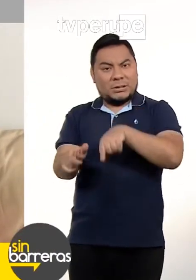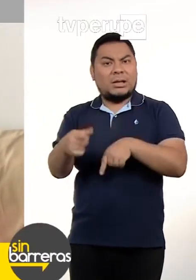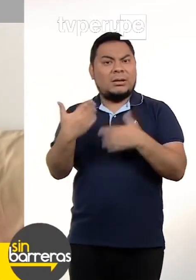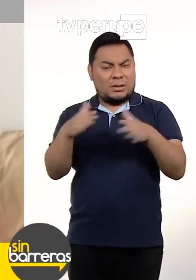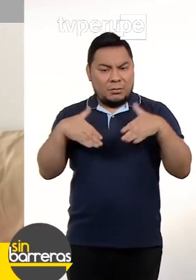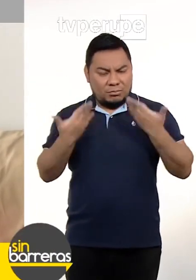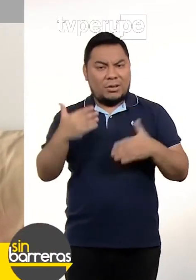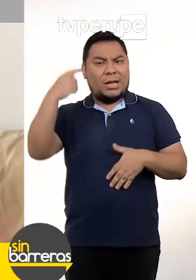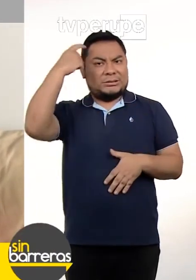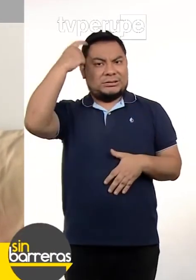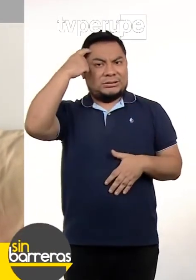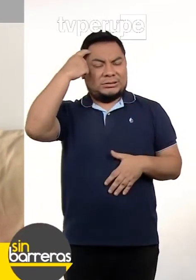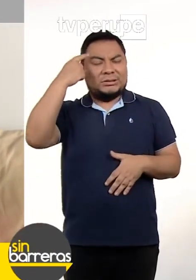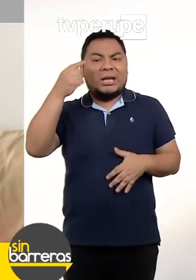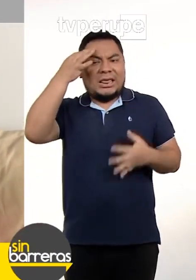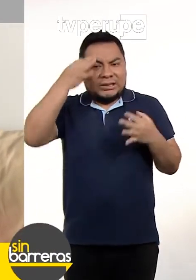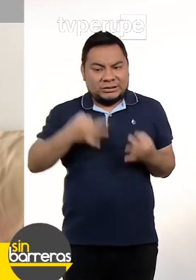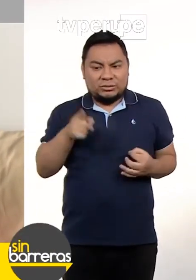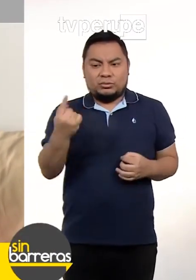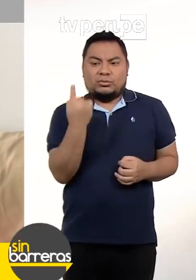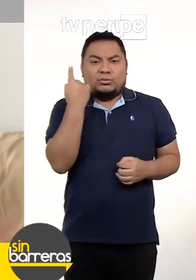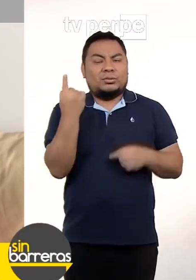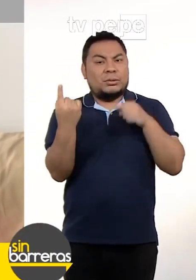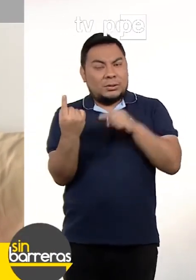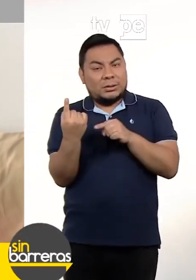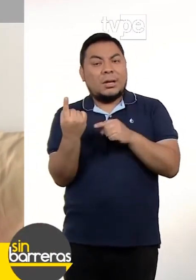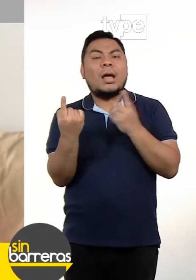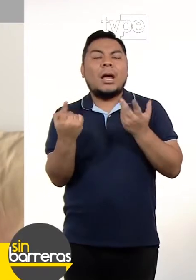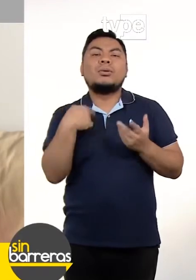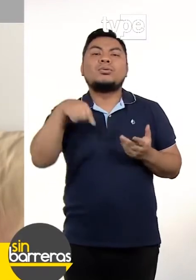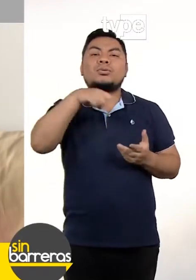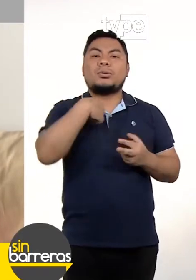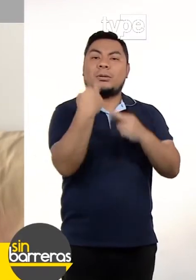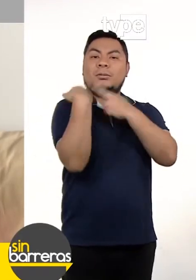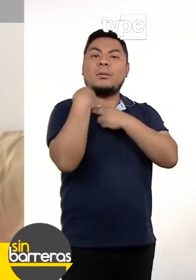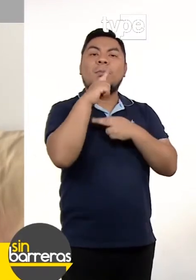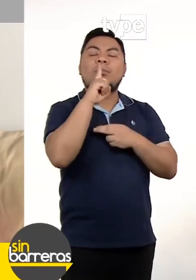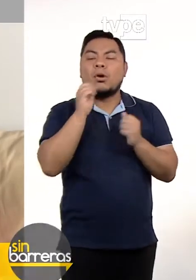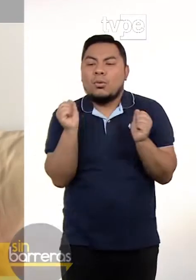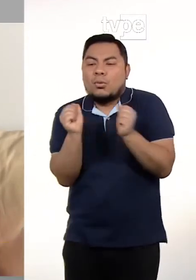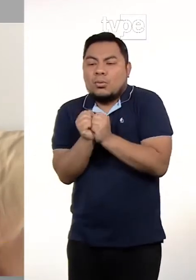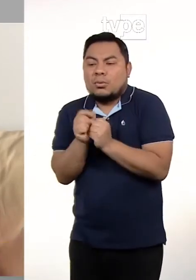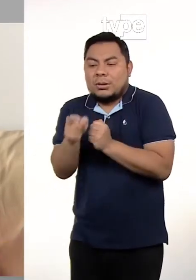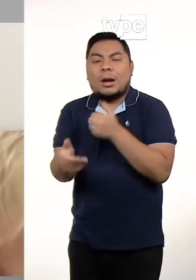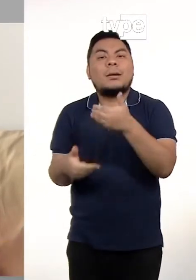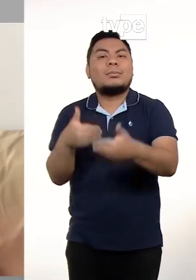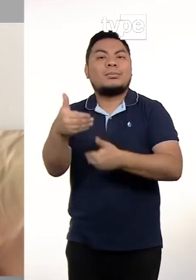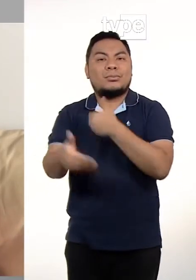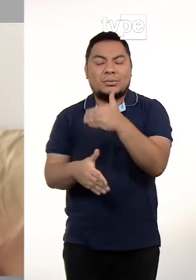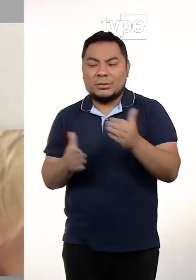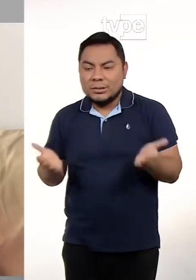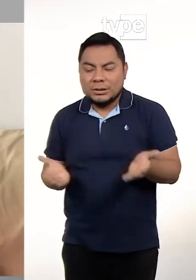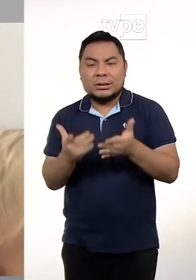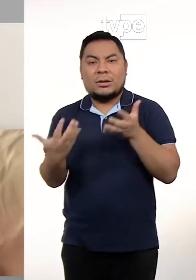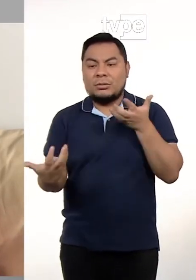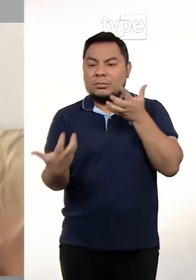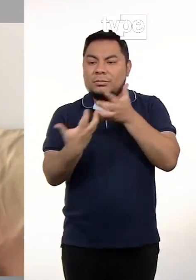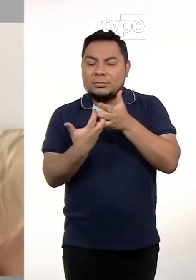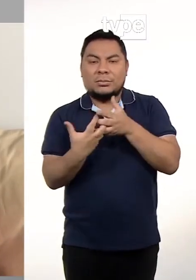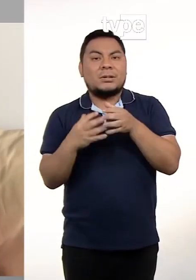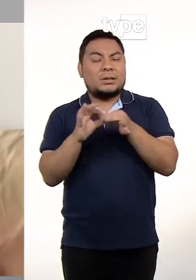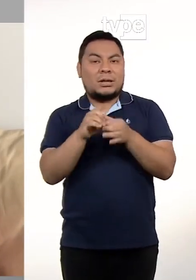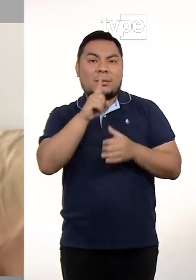personas capaces de pensar, capaces de decidir, y nuestro deber es acompañarlos en ese proceso y en